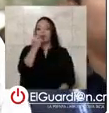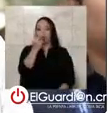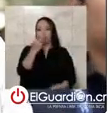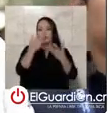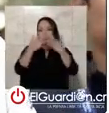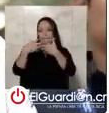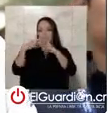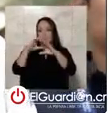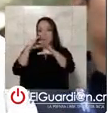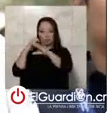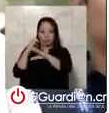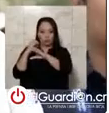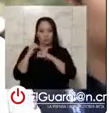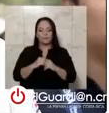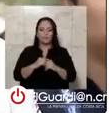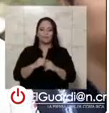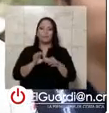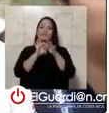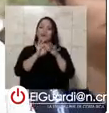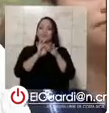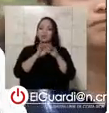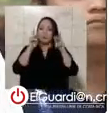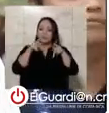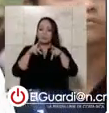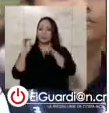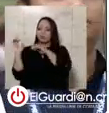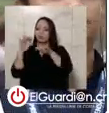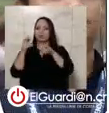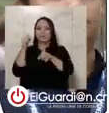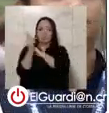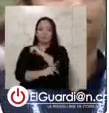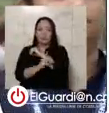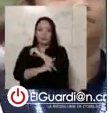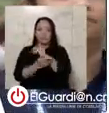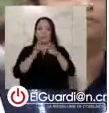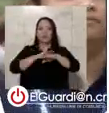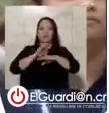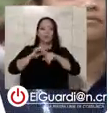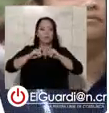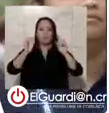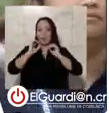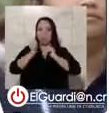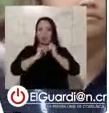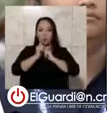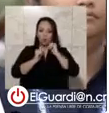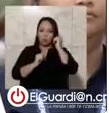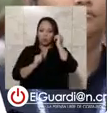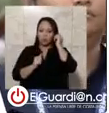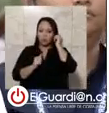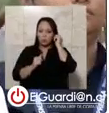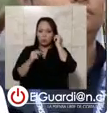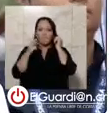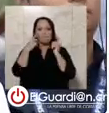autobuseras, 2 empresas de buses, que lo que tiene que ver con los migrantes, sin que mediara un concurso para el transporte de